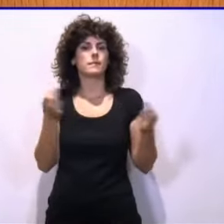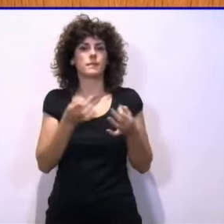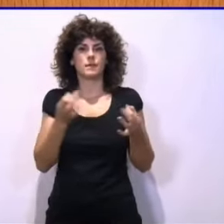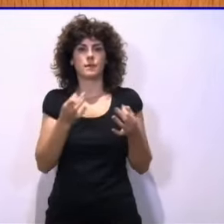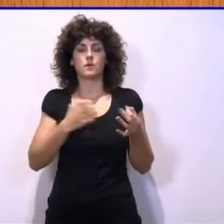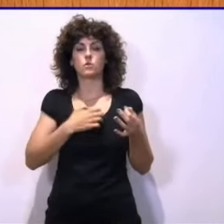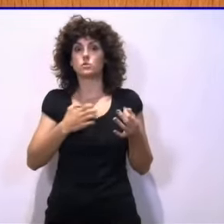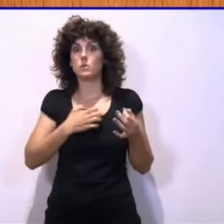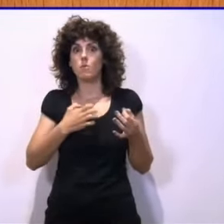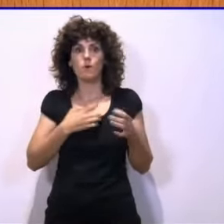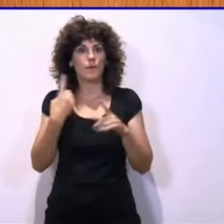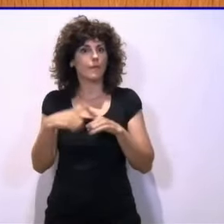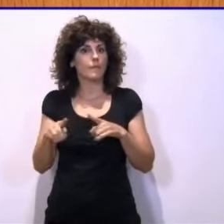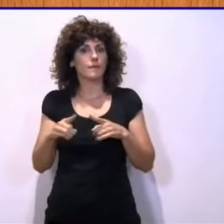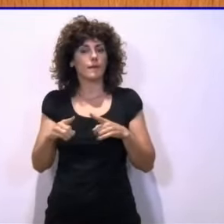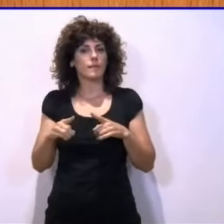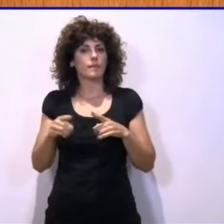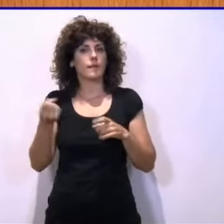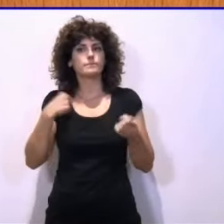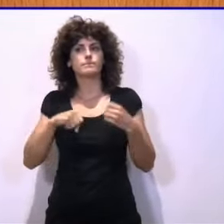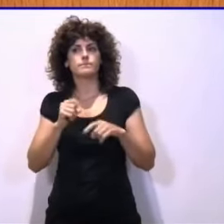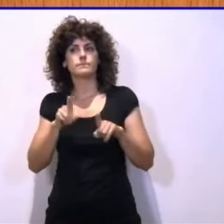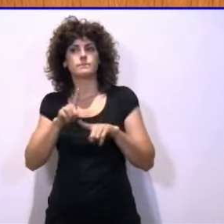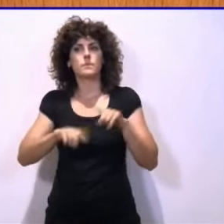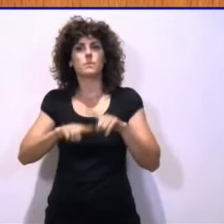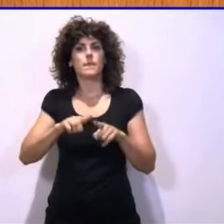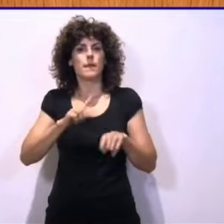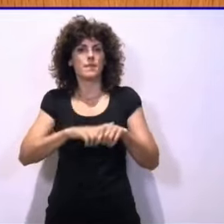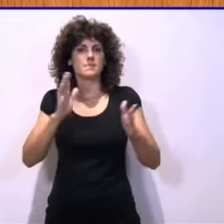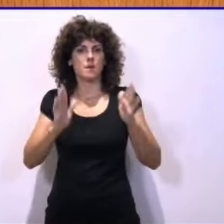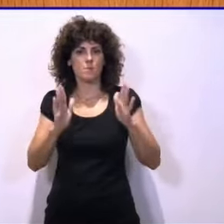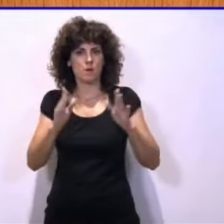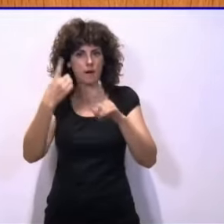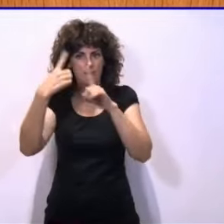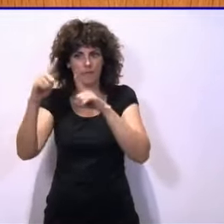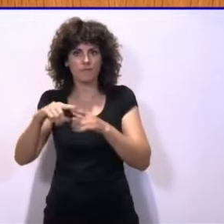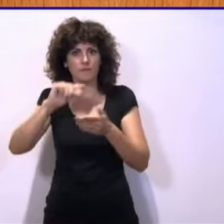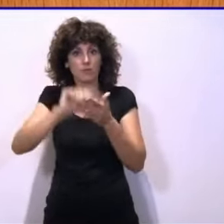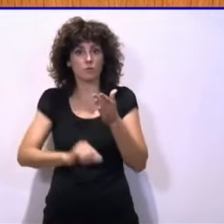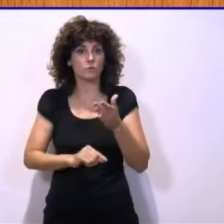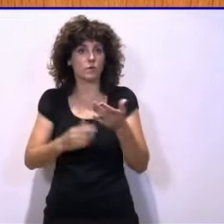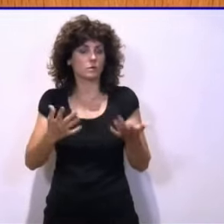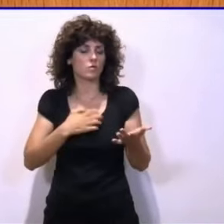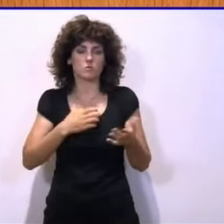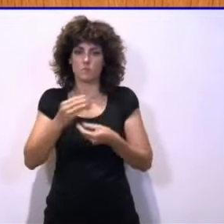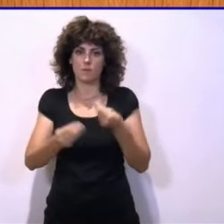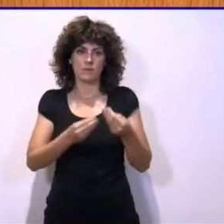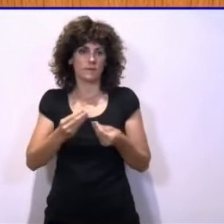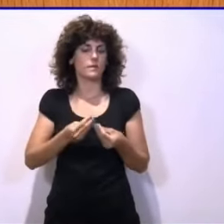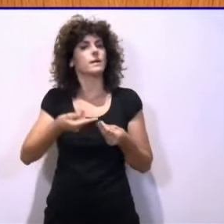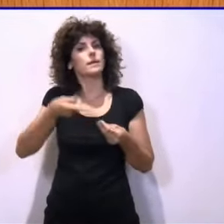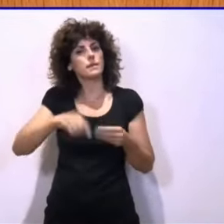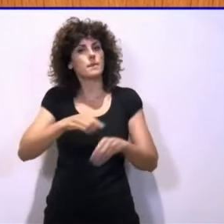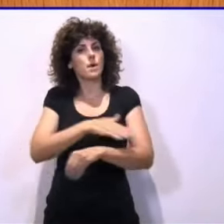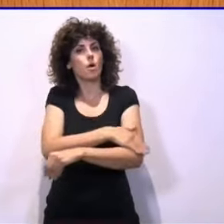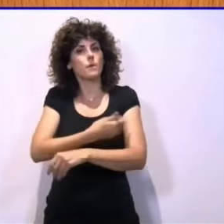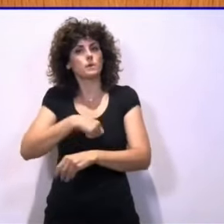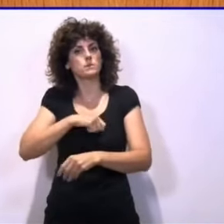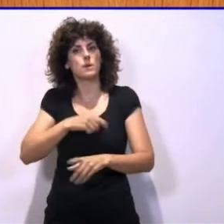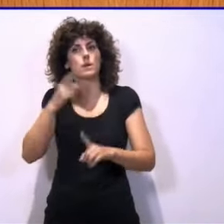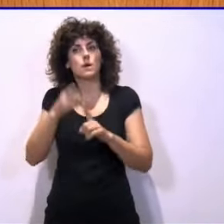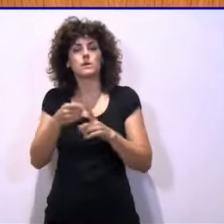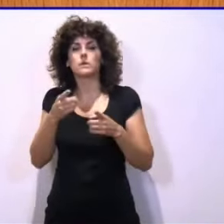tratar diferente en función de la temporalidad de los distintos contratos. Y también instamos al Gobierno de España para que no vuelva a